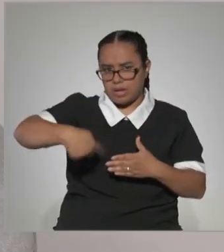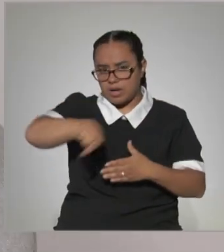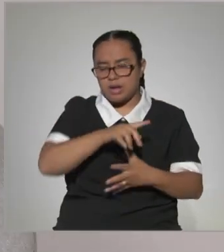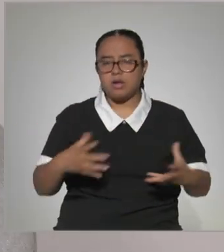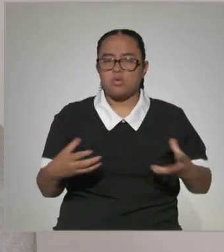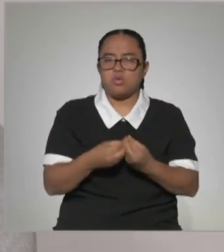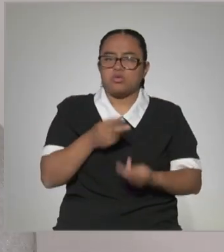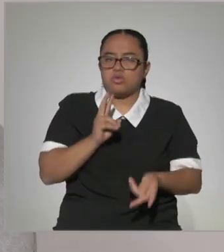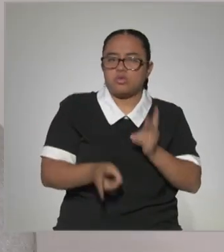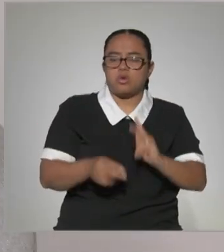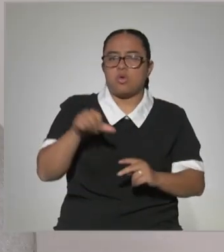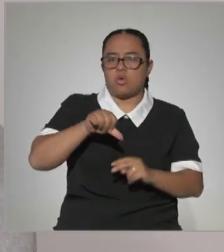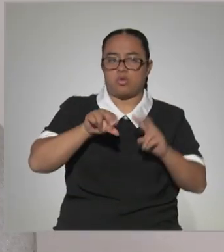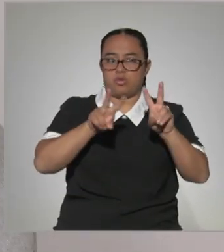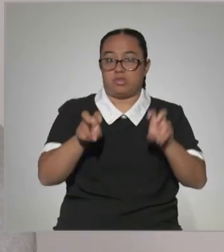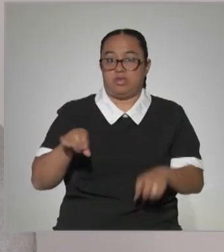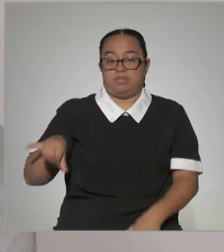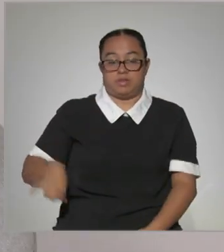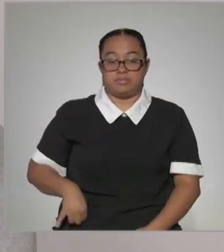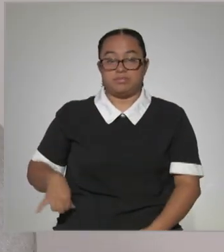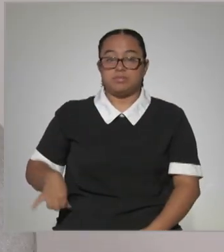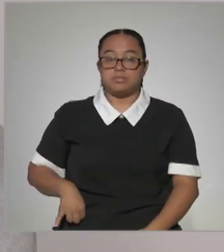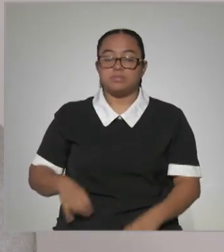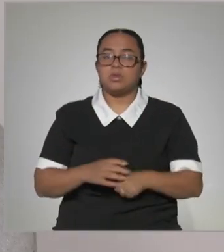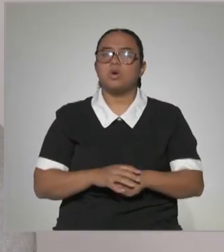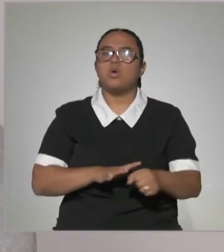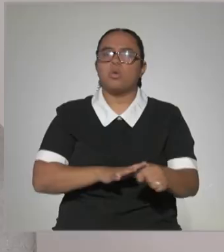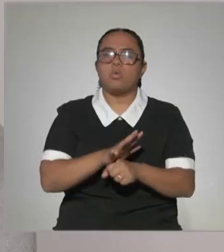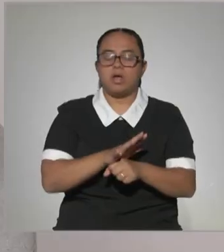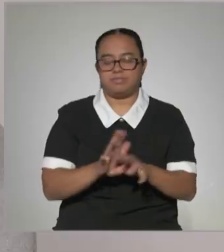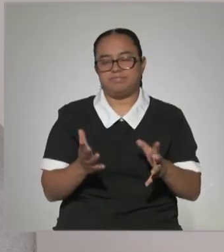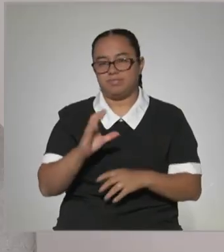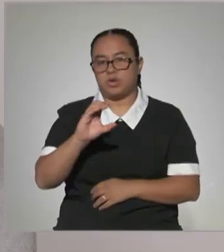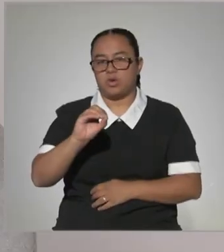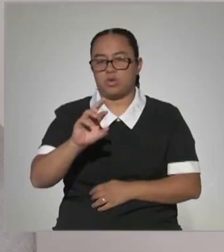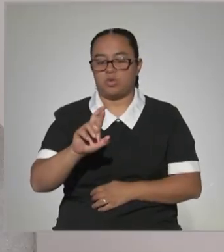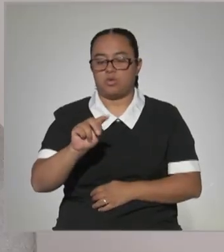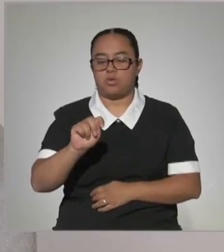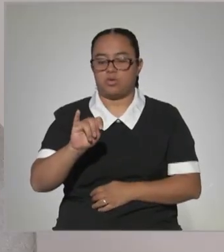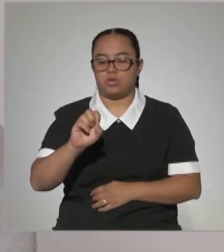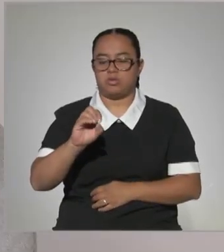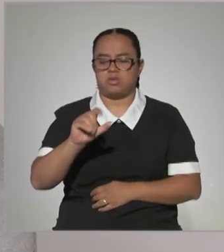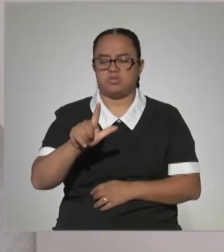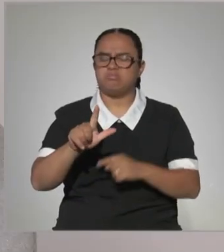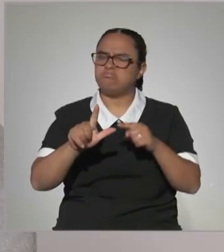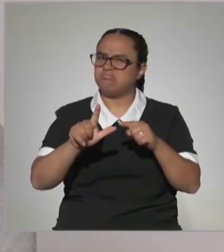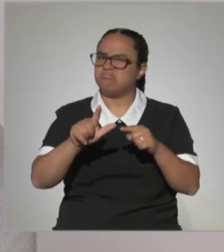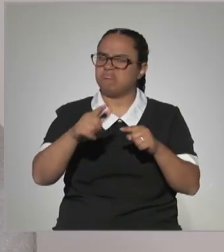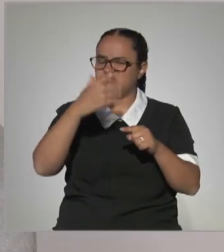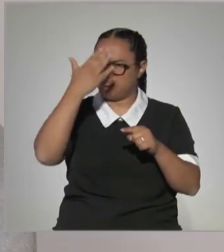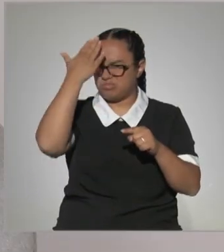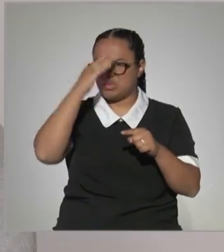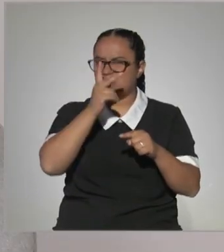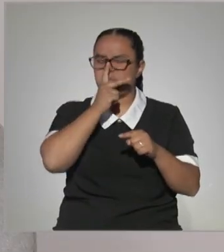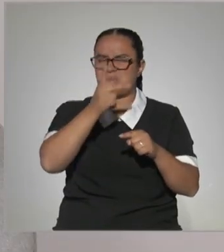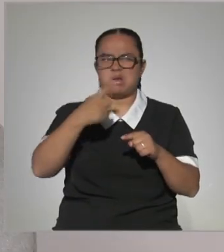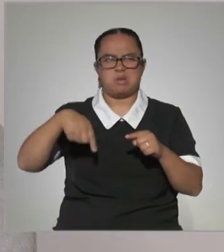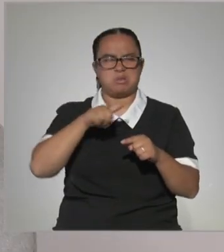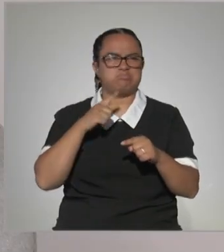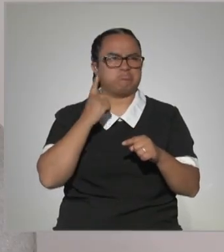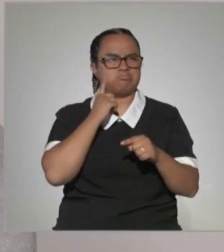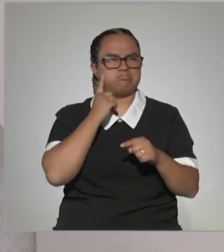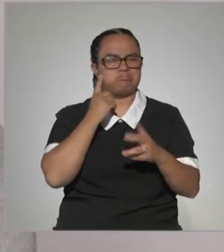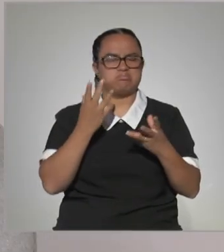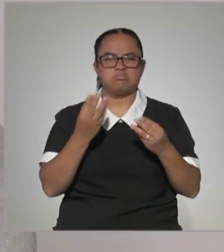ustedes de este tema tan interesante. El cortisol. Yo sé que es una palabra que hemos escuchado muchísimo y nos parecía